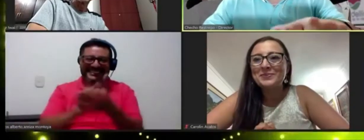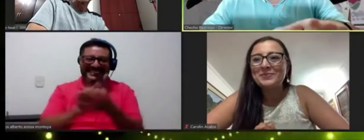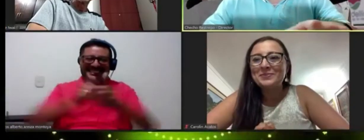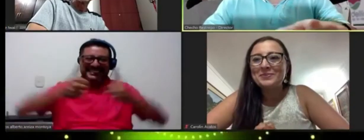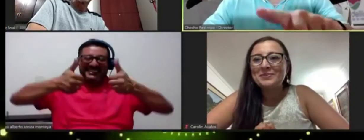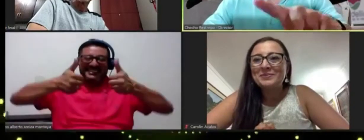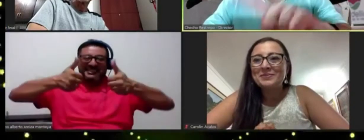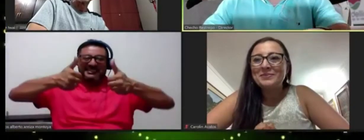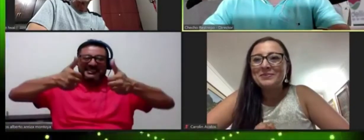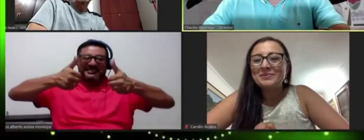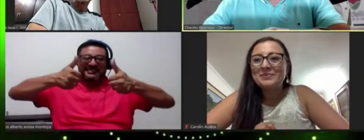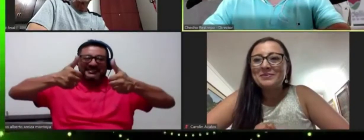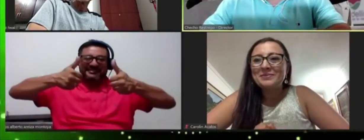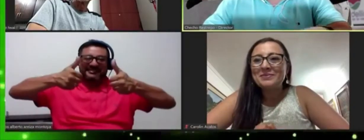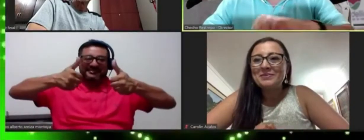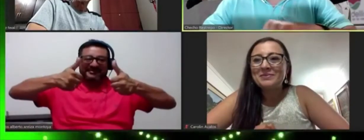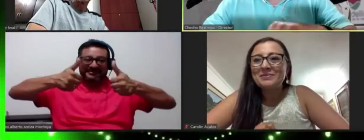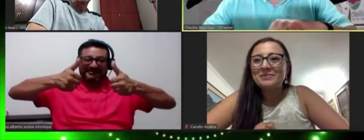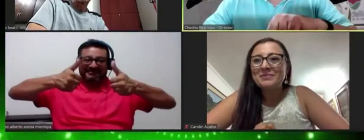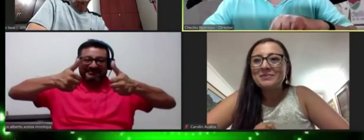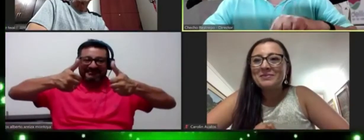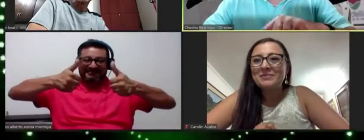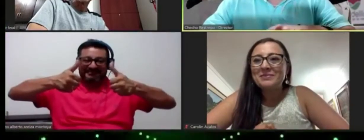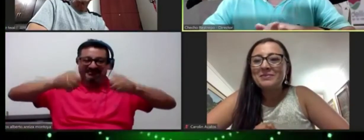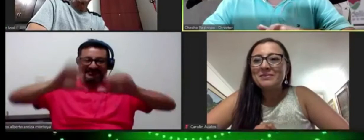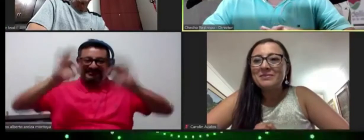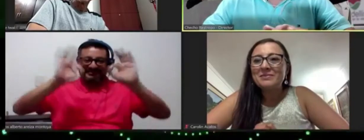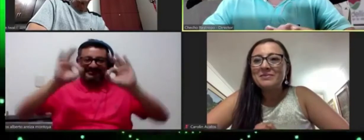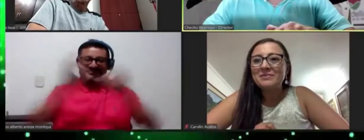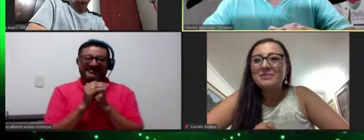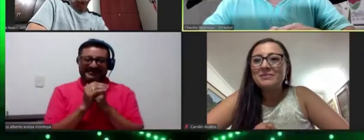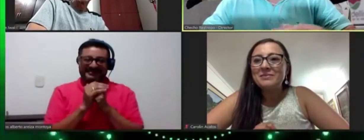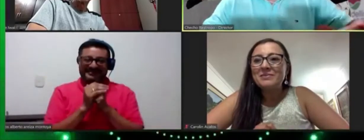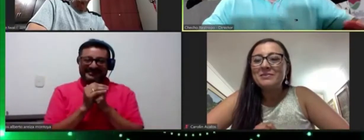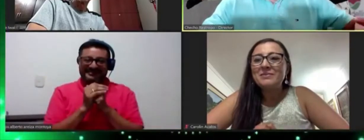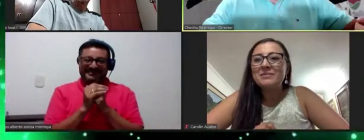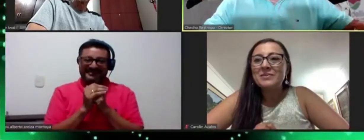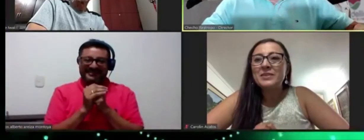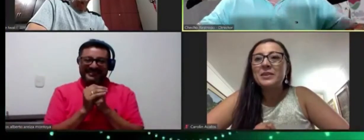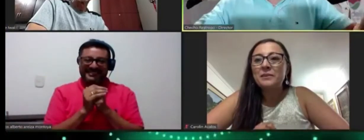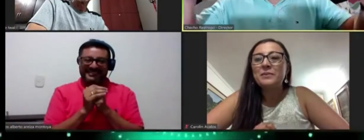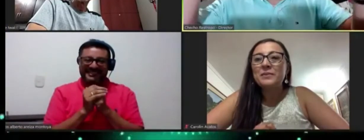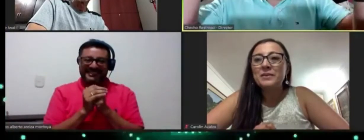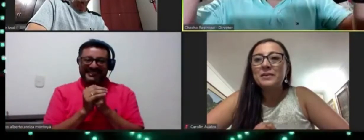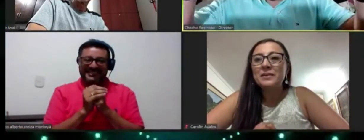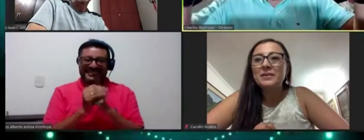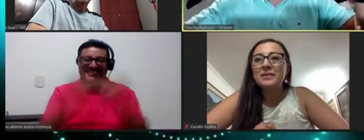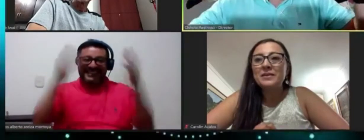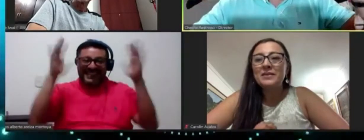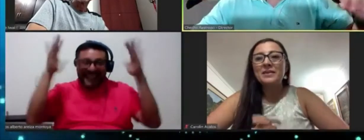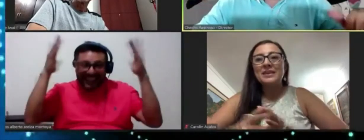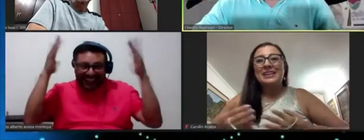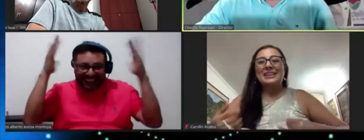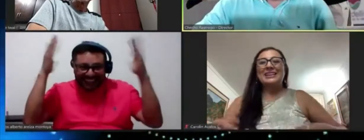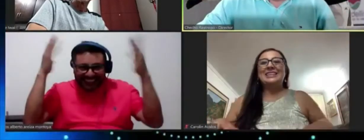tengamos que adelantar una horita ahí con un tema con Carlos, pero eso lo vamos cuadrando. ¿Cómo es la despedida, Carlos, entonces? ¿Para qué nos